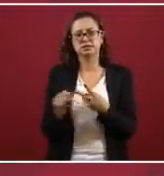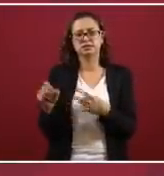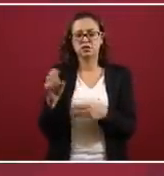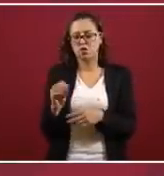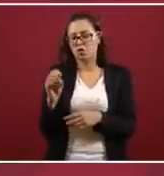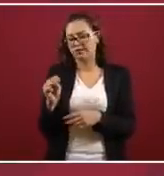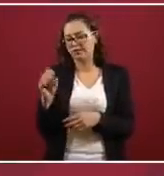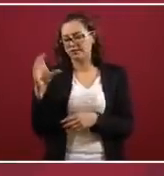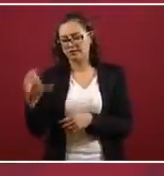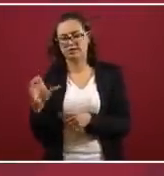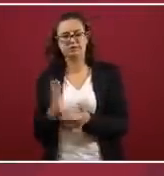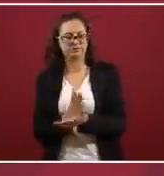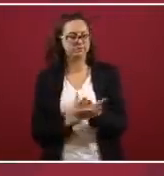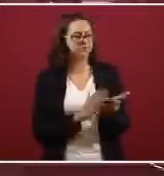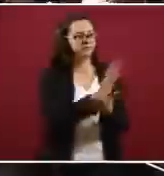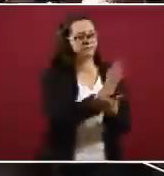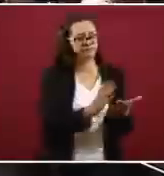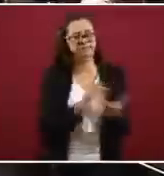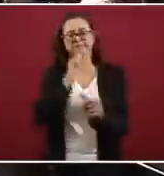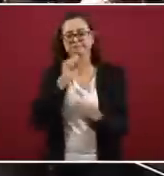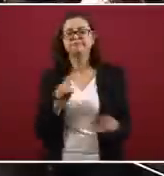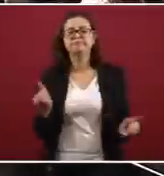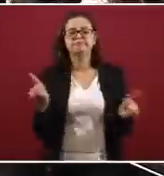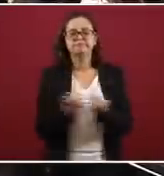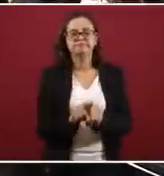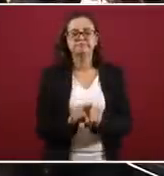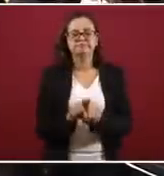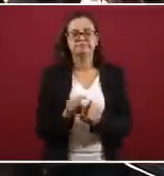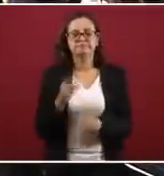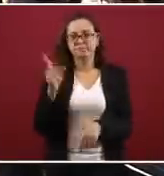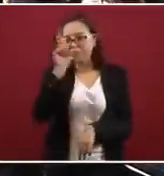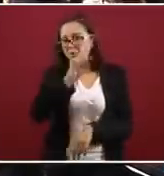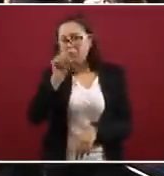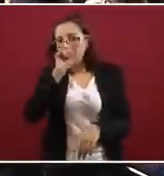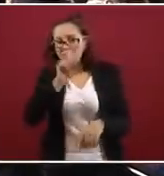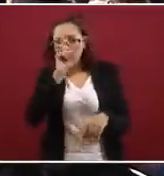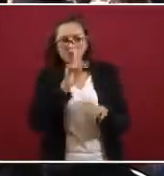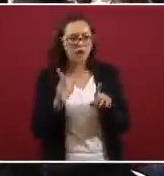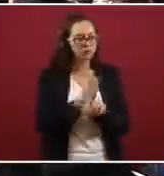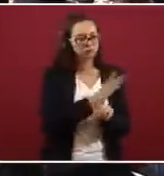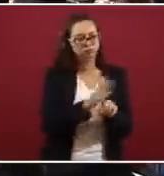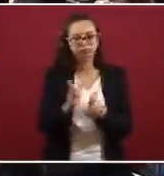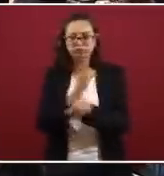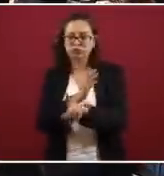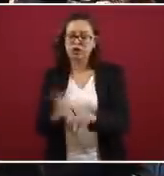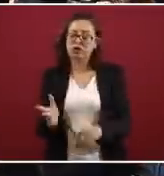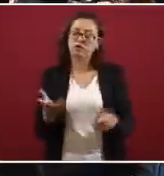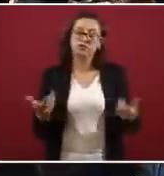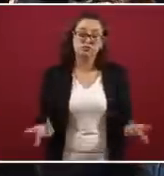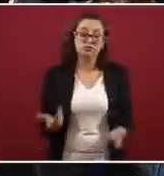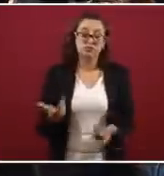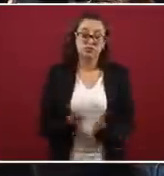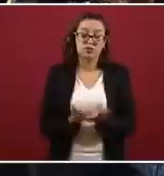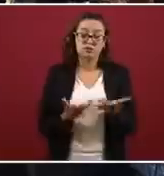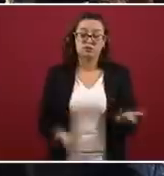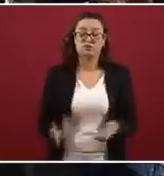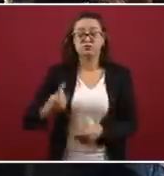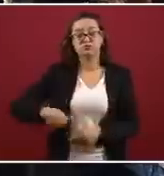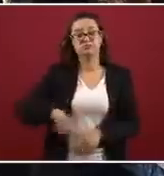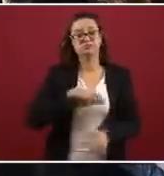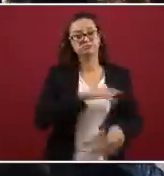sociales, a asesorar. A todos les estamos pidiendo que